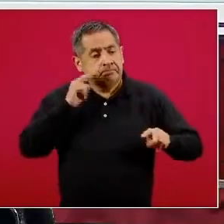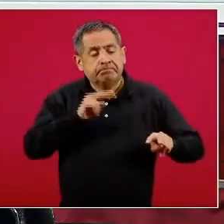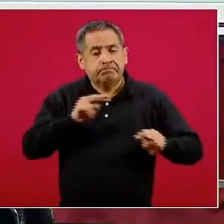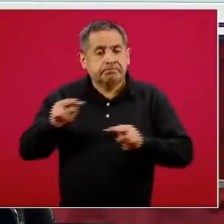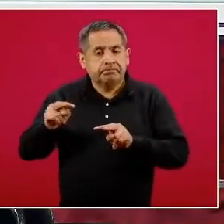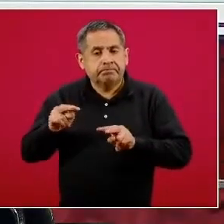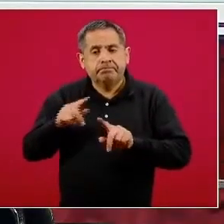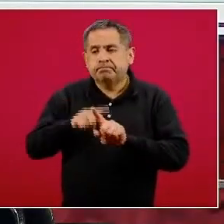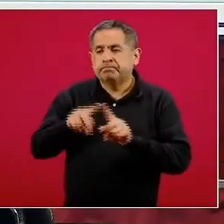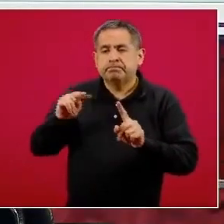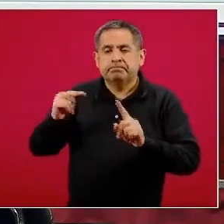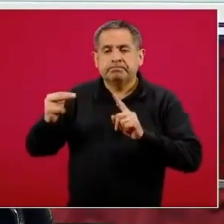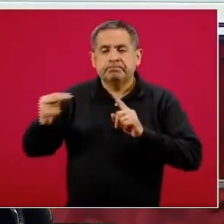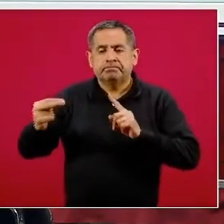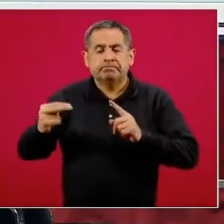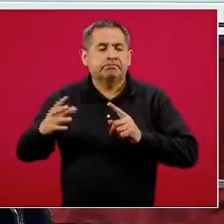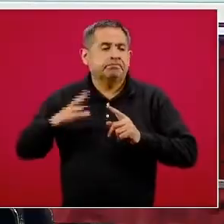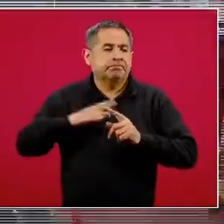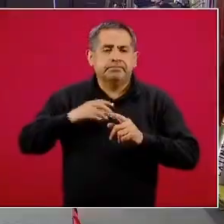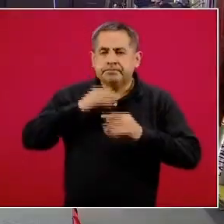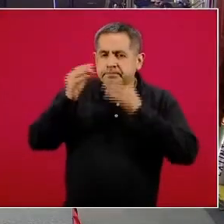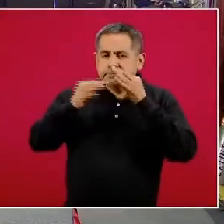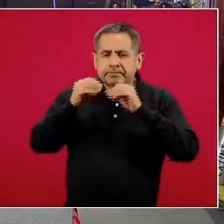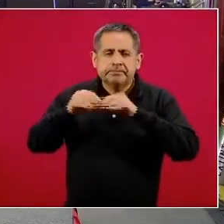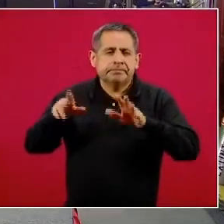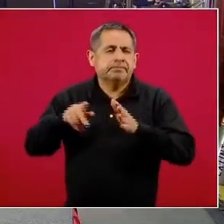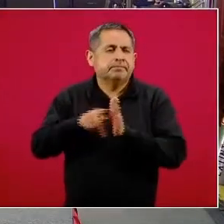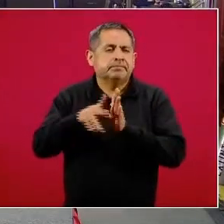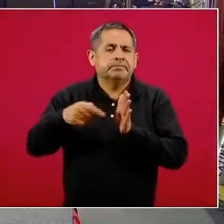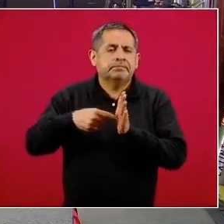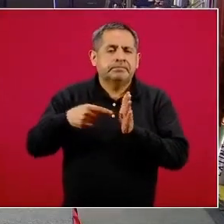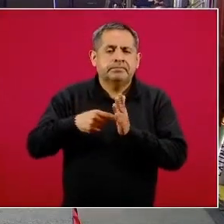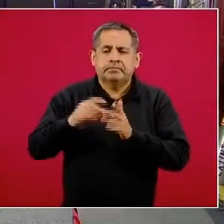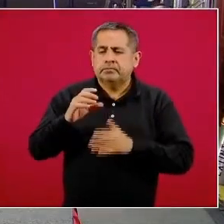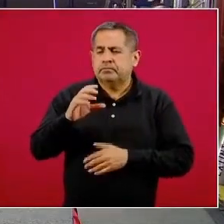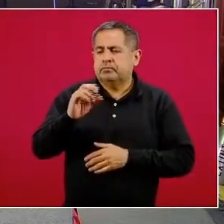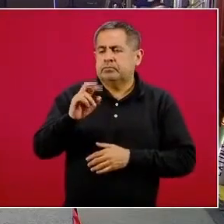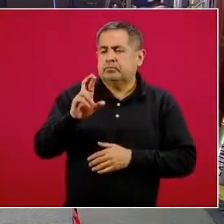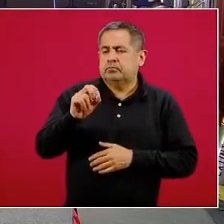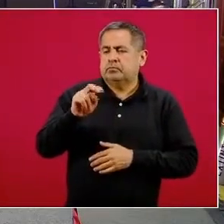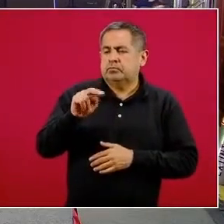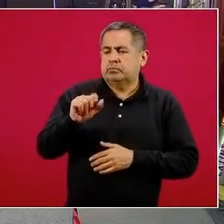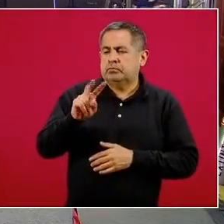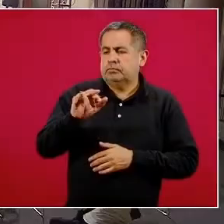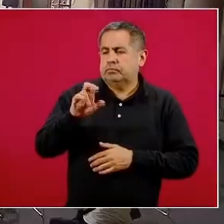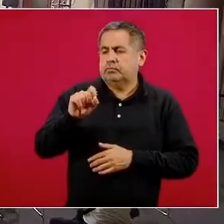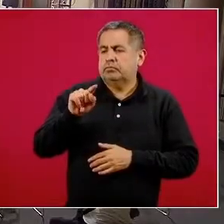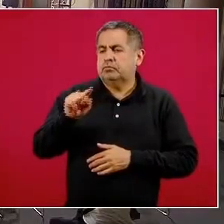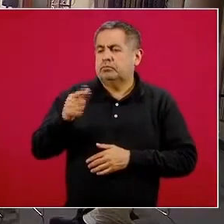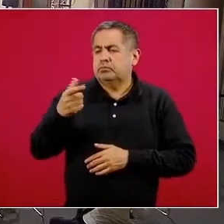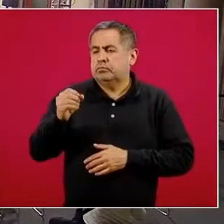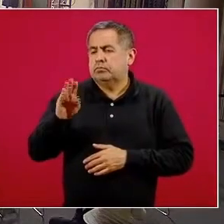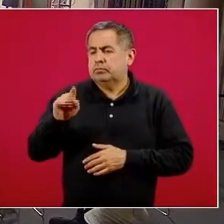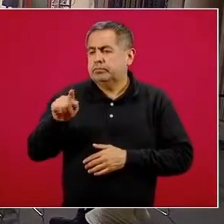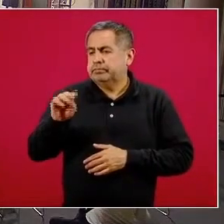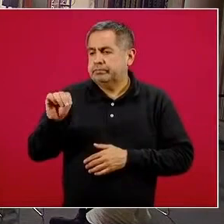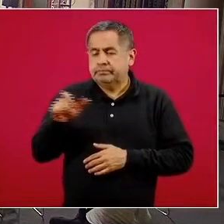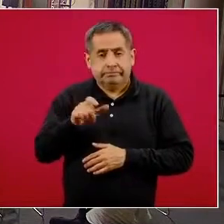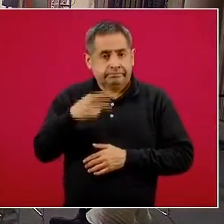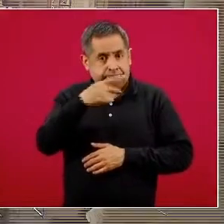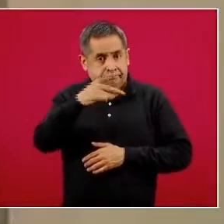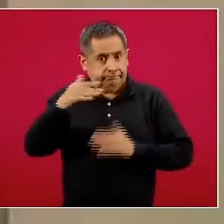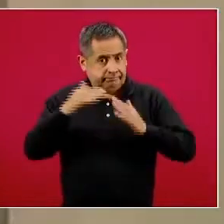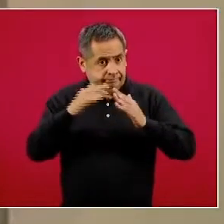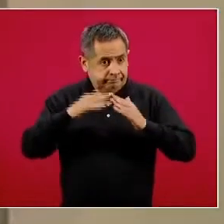de diferente forma. Hay un boletín publicado en coronavirus.gov.mx, en donde ustedes en